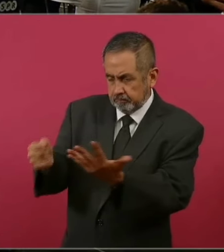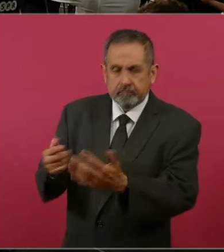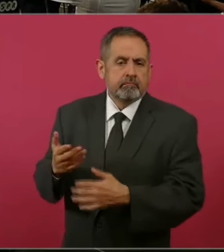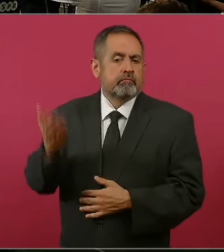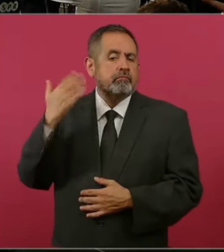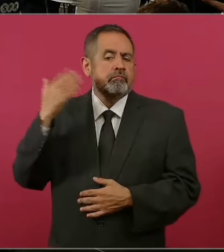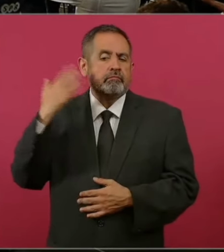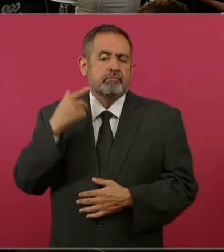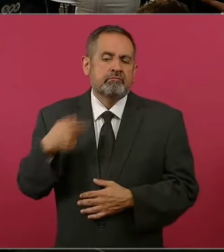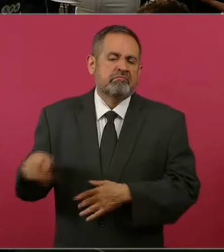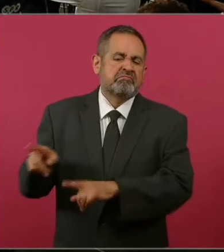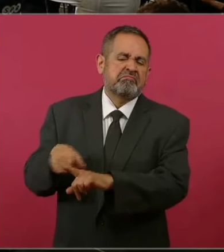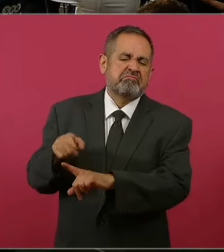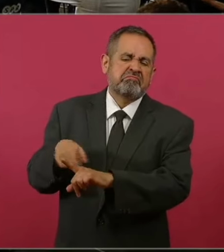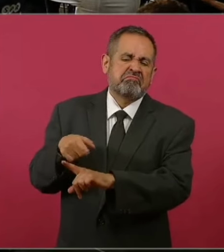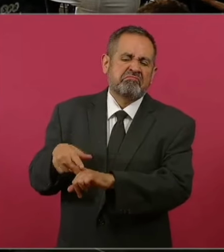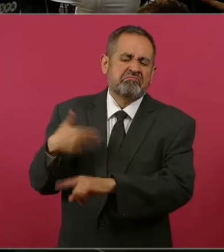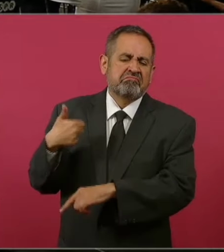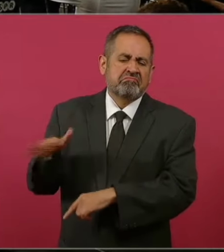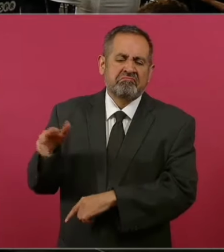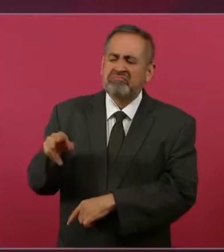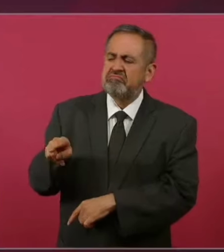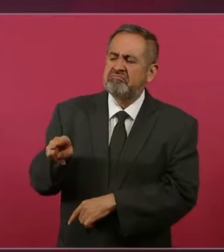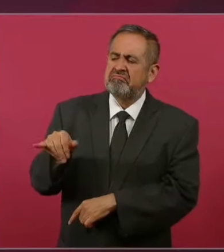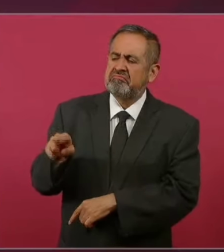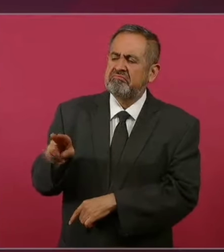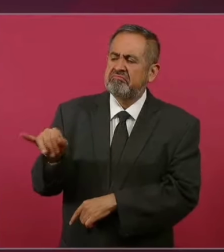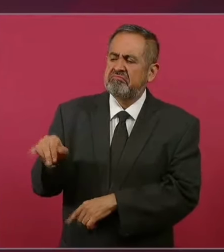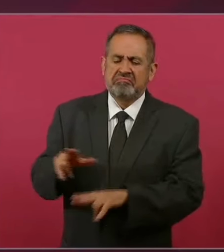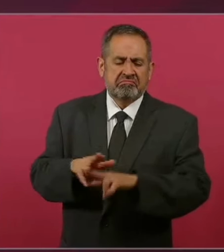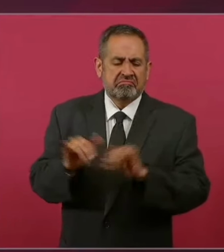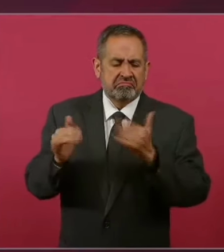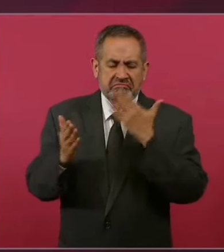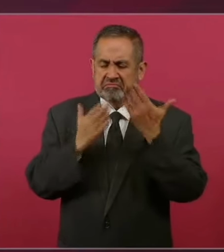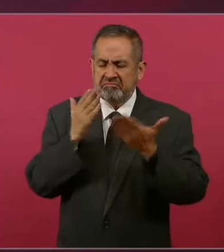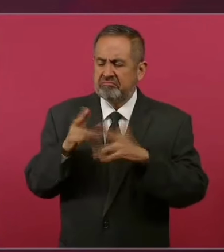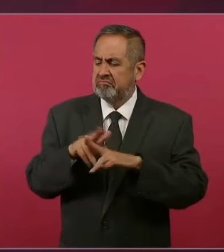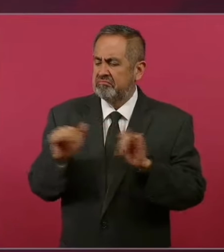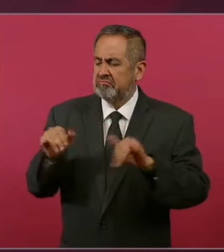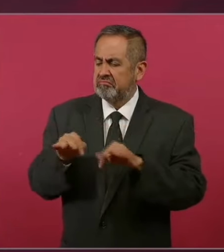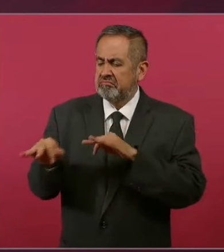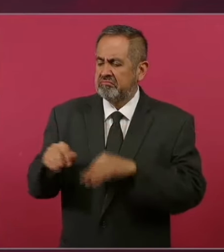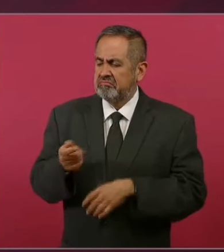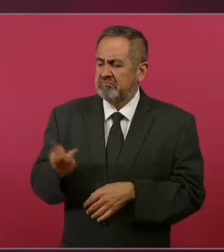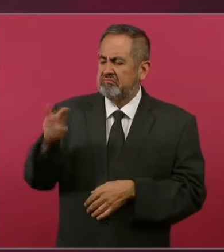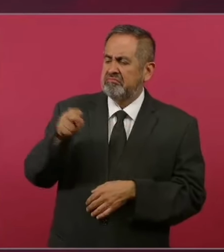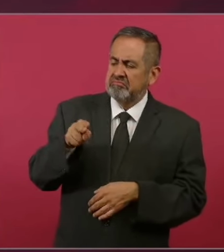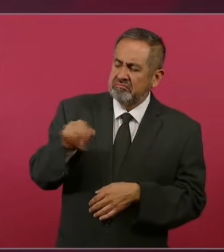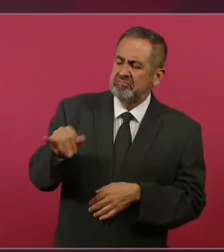les llamaba despectivamente ninis, que ni estudiaban ni trabajaban y no se hacía nada por ellos.